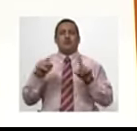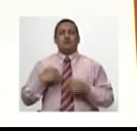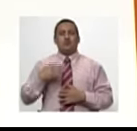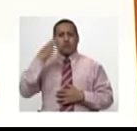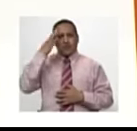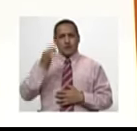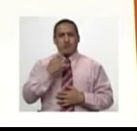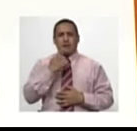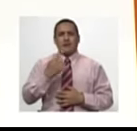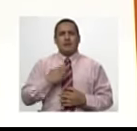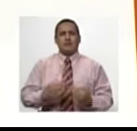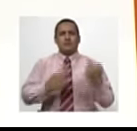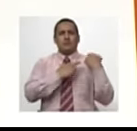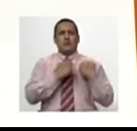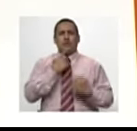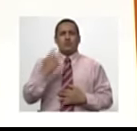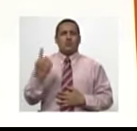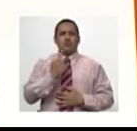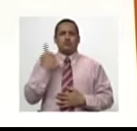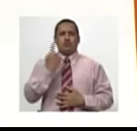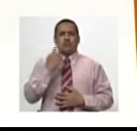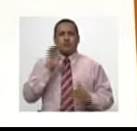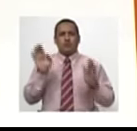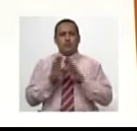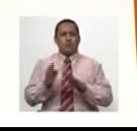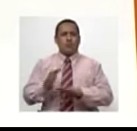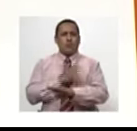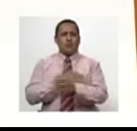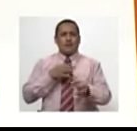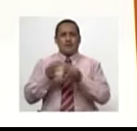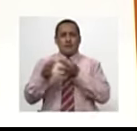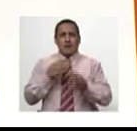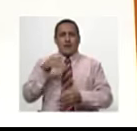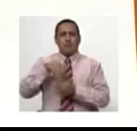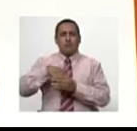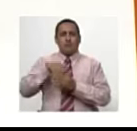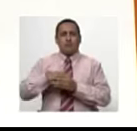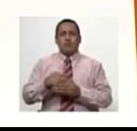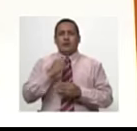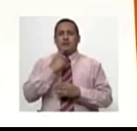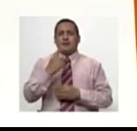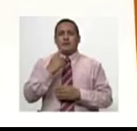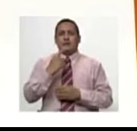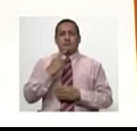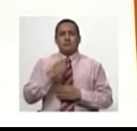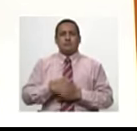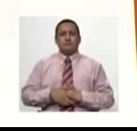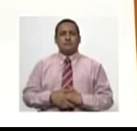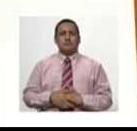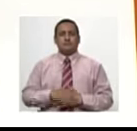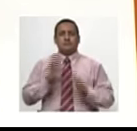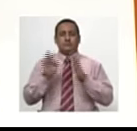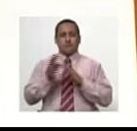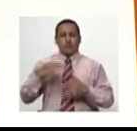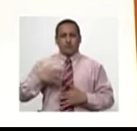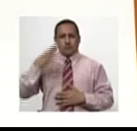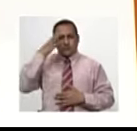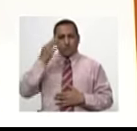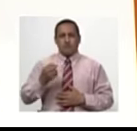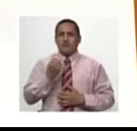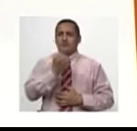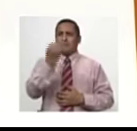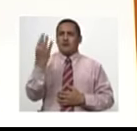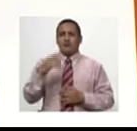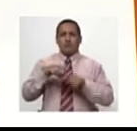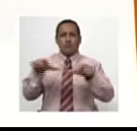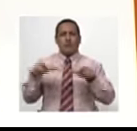que también una responsabilidad no solo de como ha sido a la hora de votar, ajá, porque claro, yo estoy seguro que en varios lugares